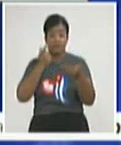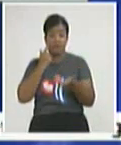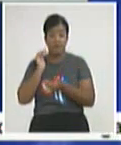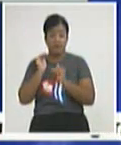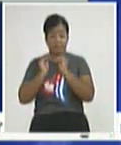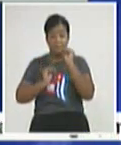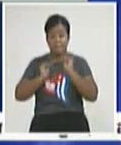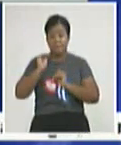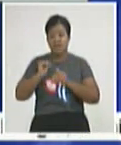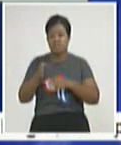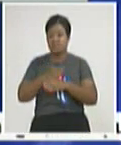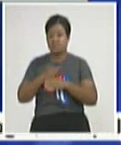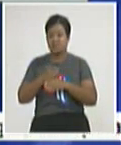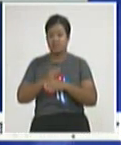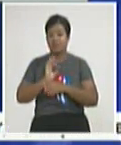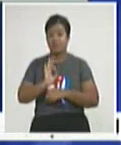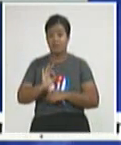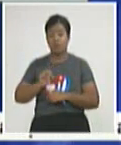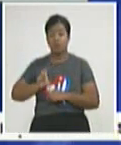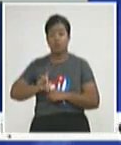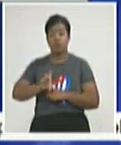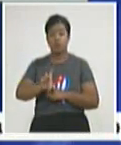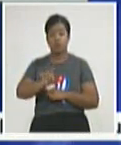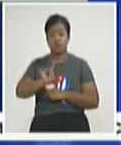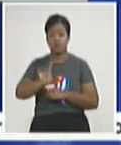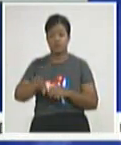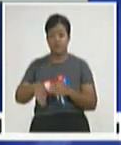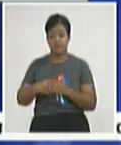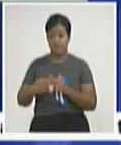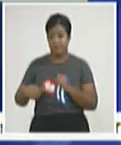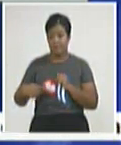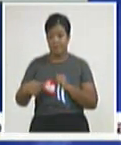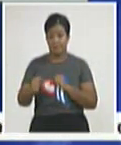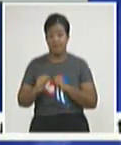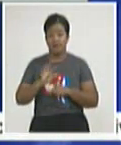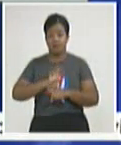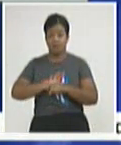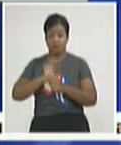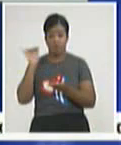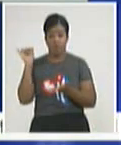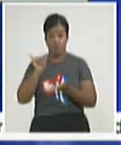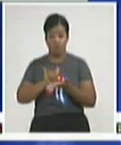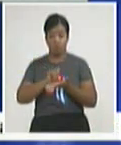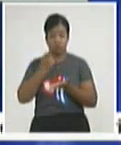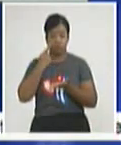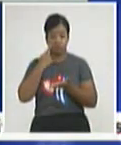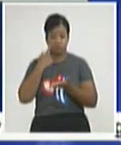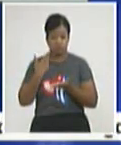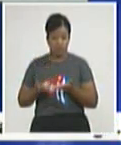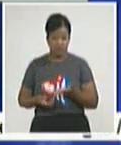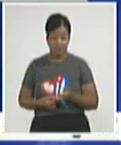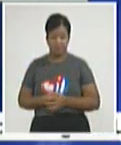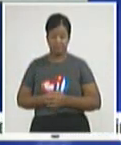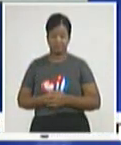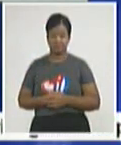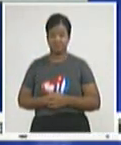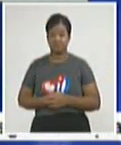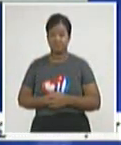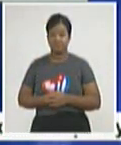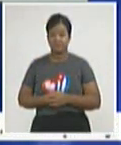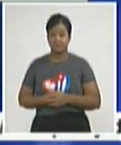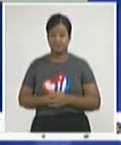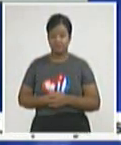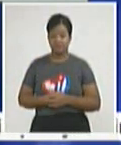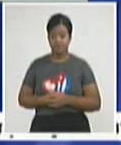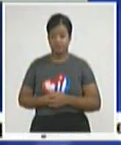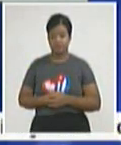el comportamiento en los últimos 15 días, donde se puede ver que en los últimos